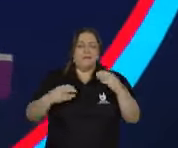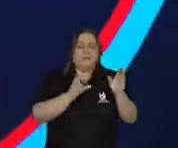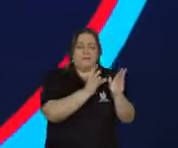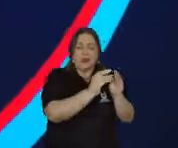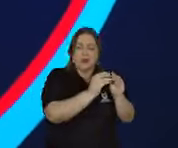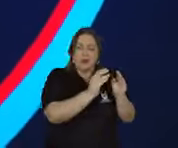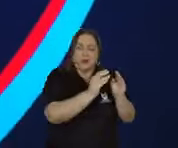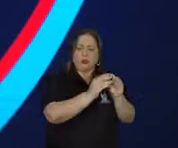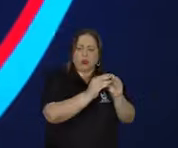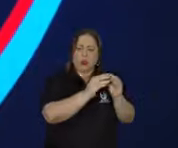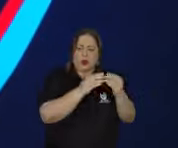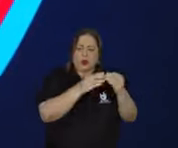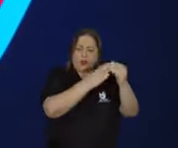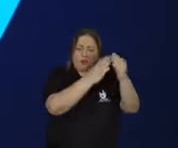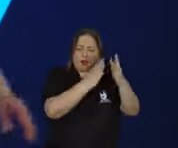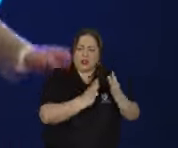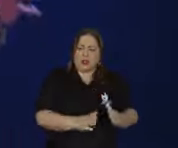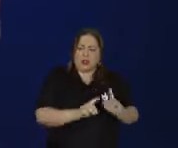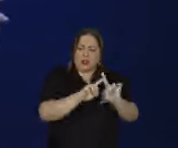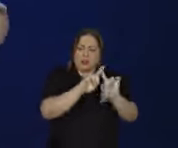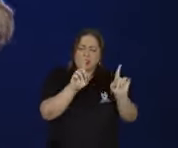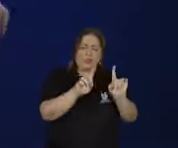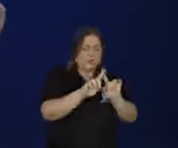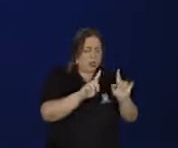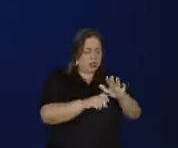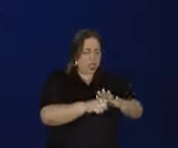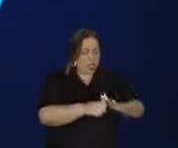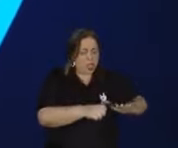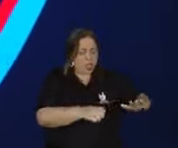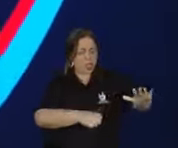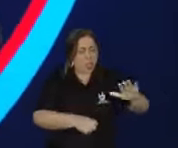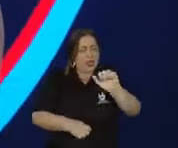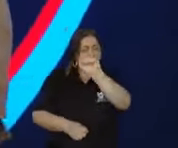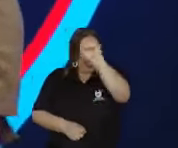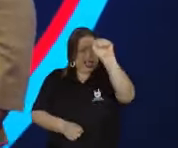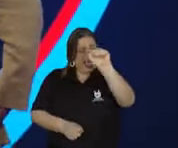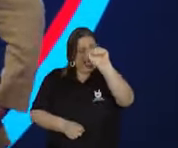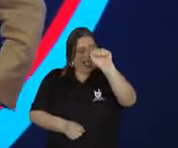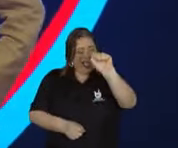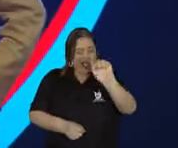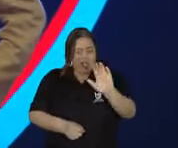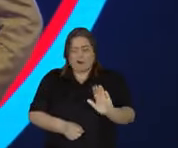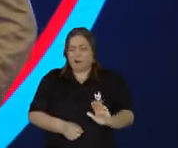de diferentes partes de África y Medio Oriente,